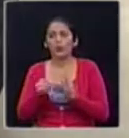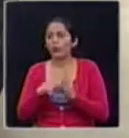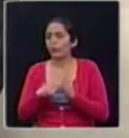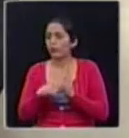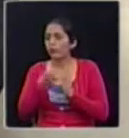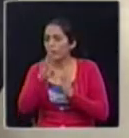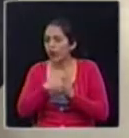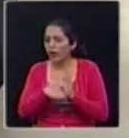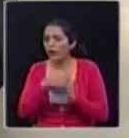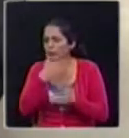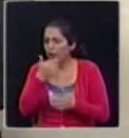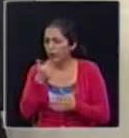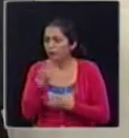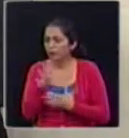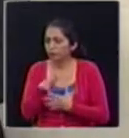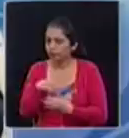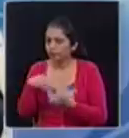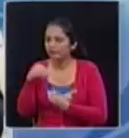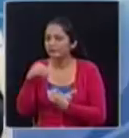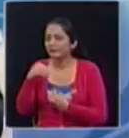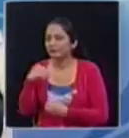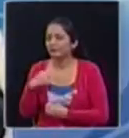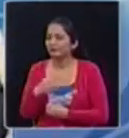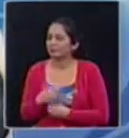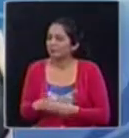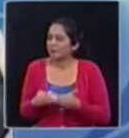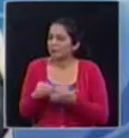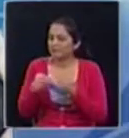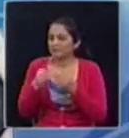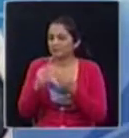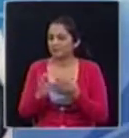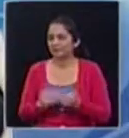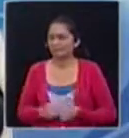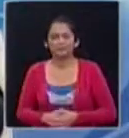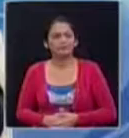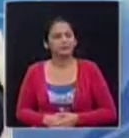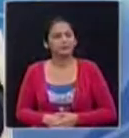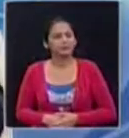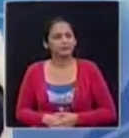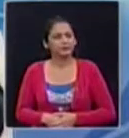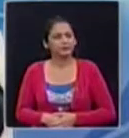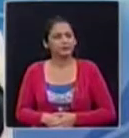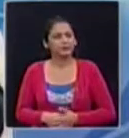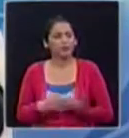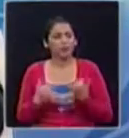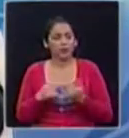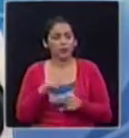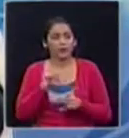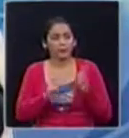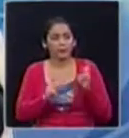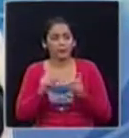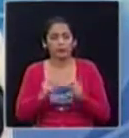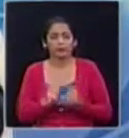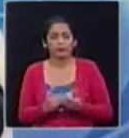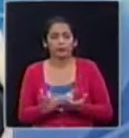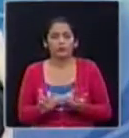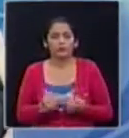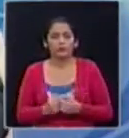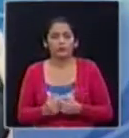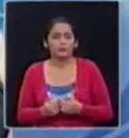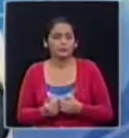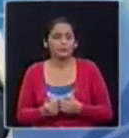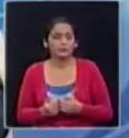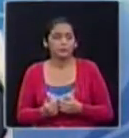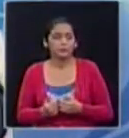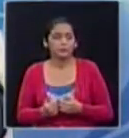invertir en el país. Esto es muy importante. ¿Se podrá hacer eso cuando todavía hay personas vinculadas al anterior gobierno en el